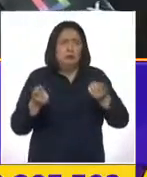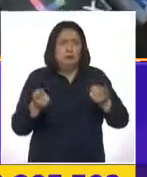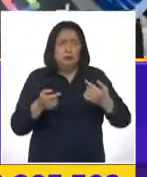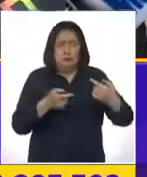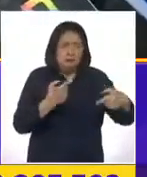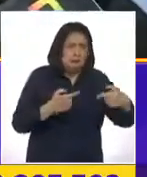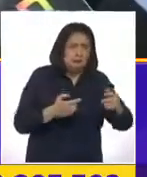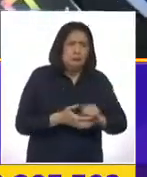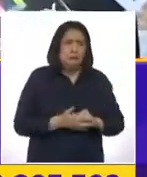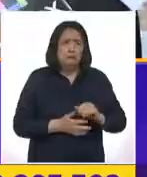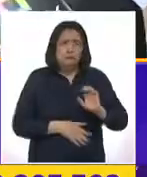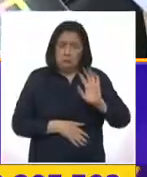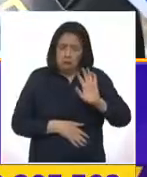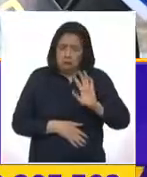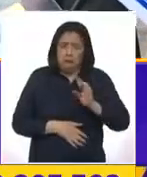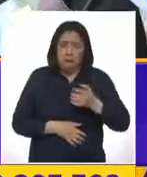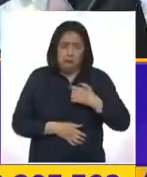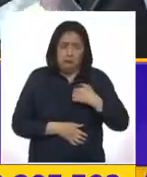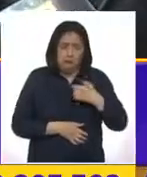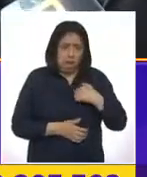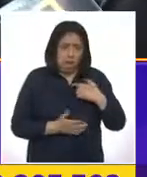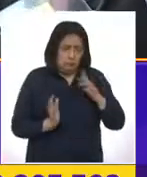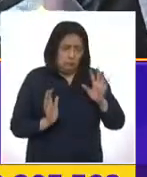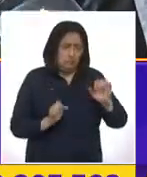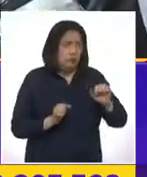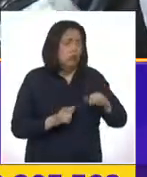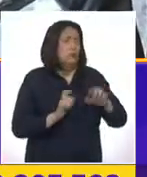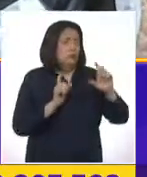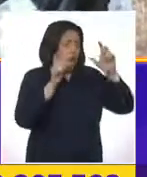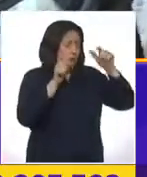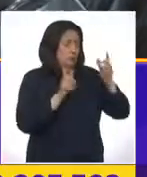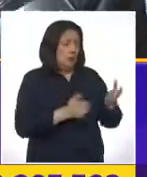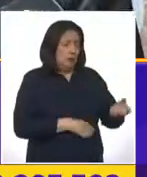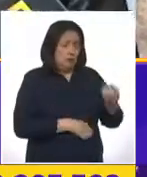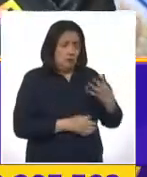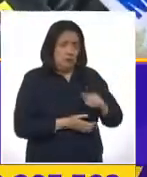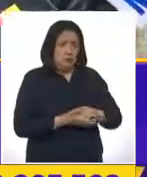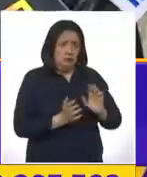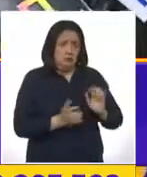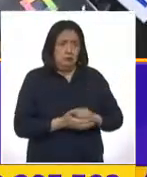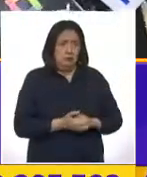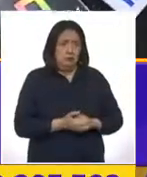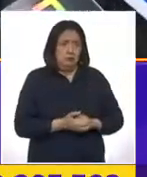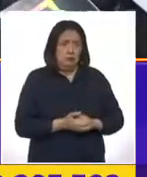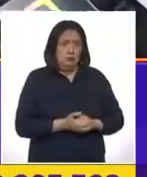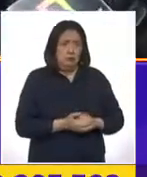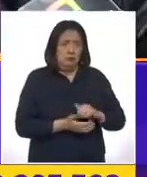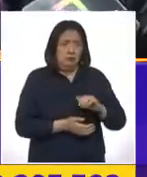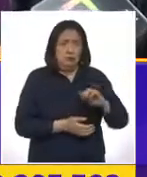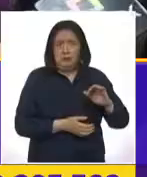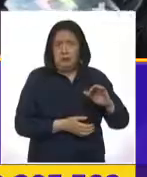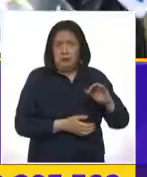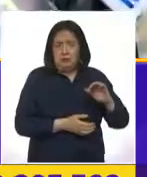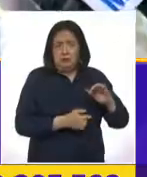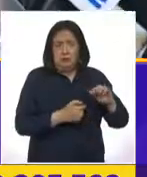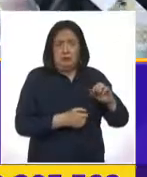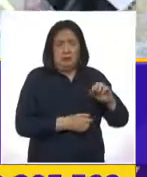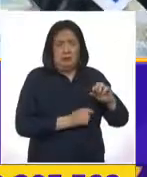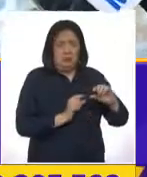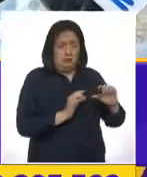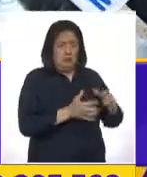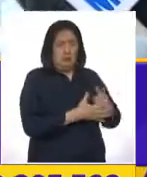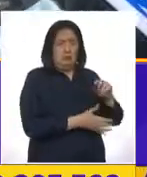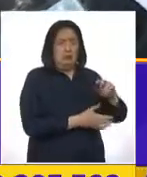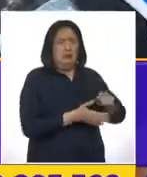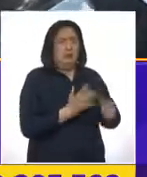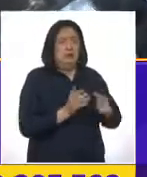Claro, de una intervención que hubo de una congresista donde dijeron que los niños se venden... Claro, que se